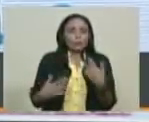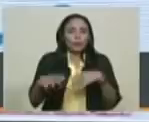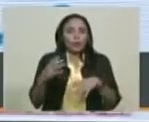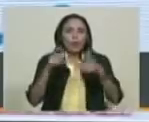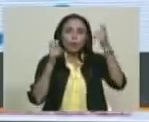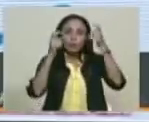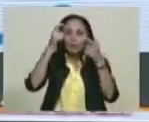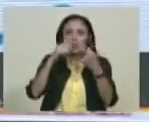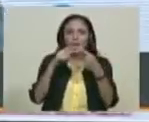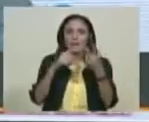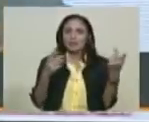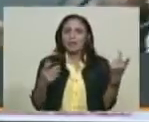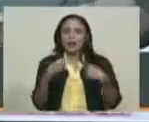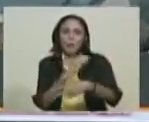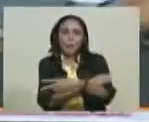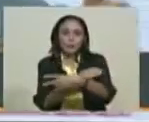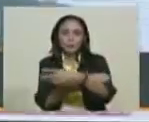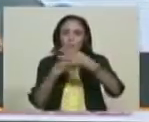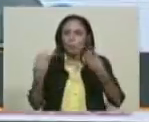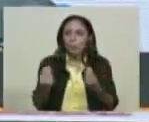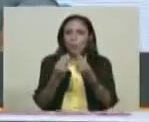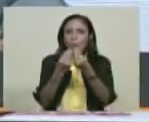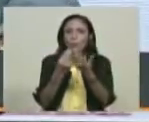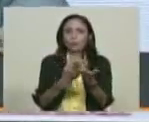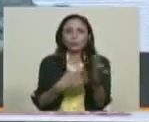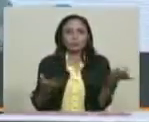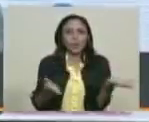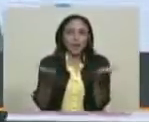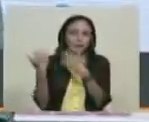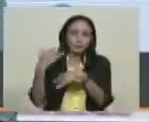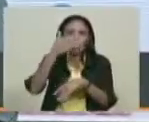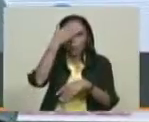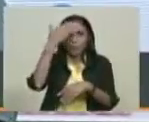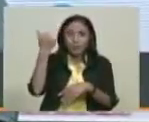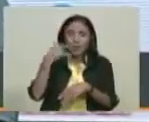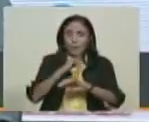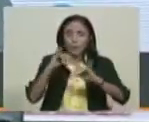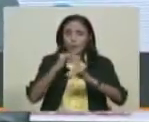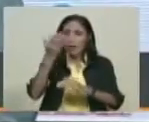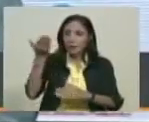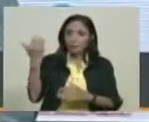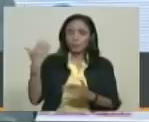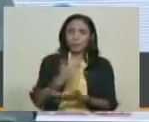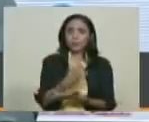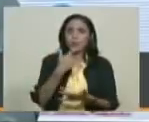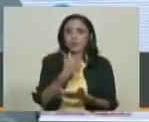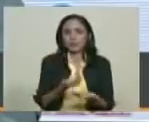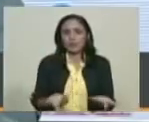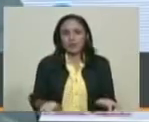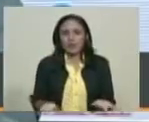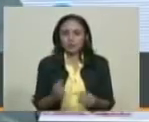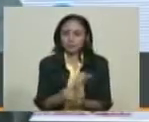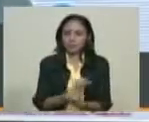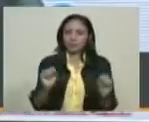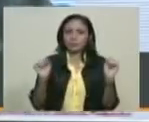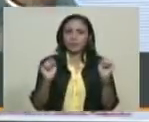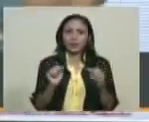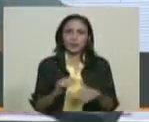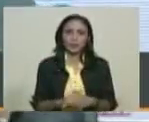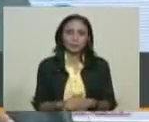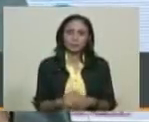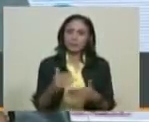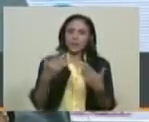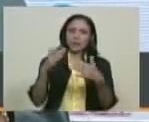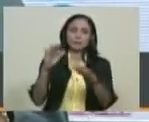antichavistas. Abrazarnos. Olvidemos el pasado. Ya lo que pasó, pasó. Ya lo que